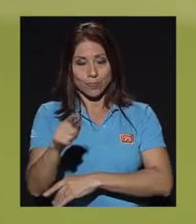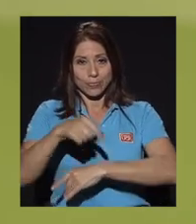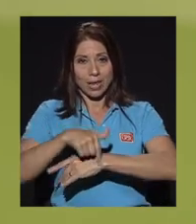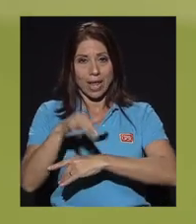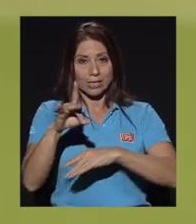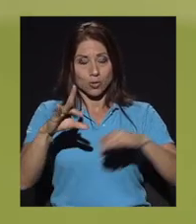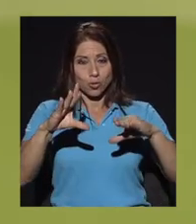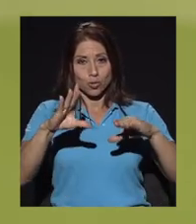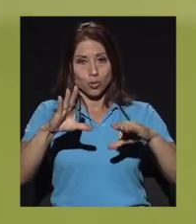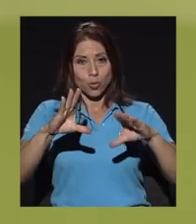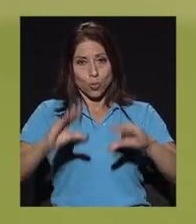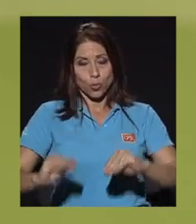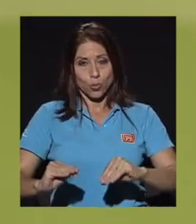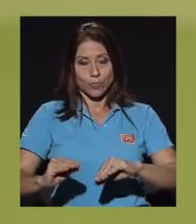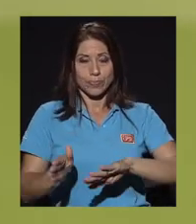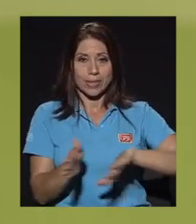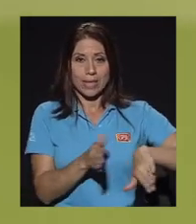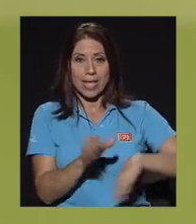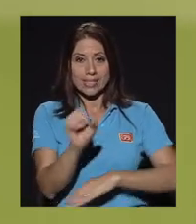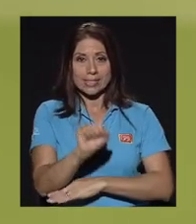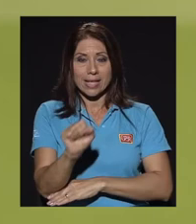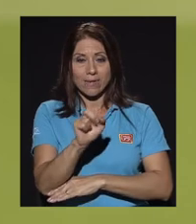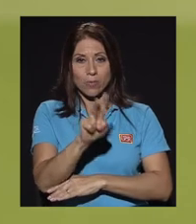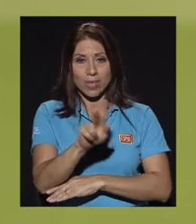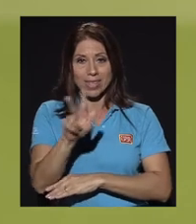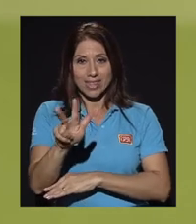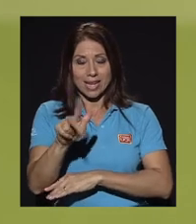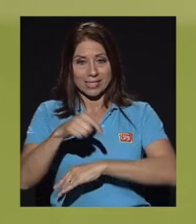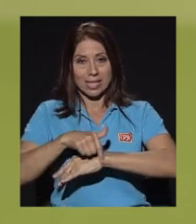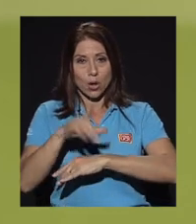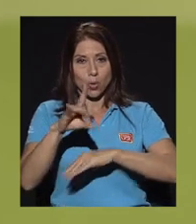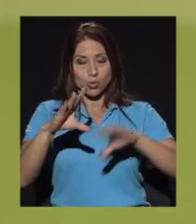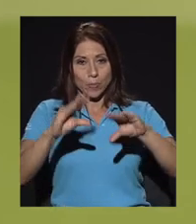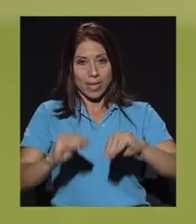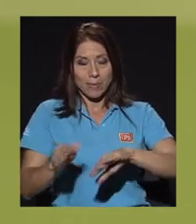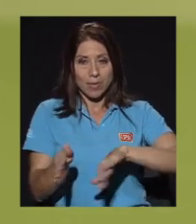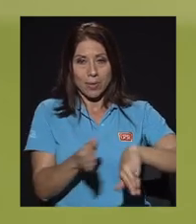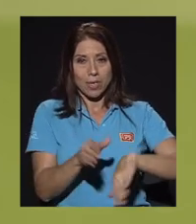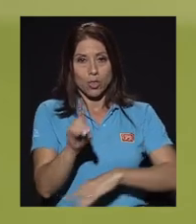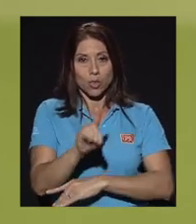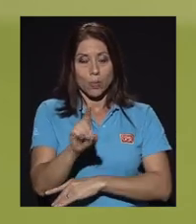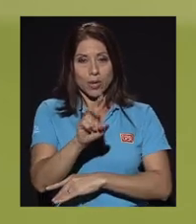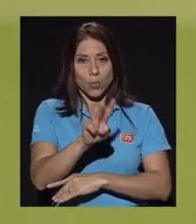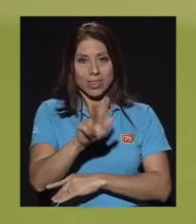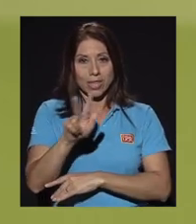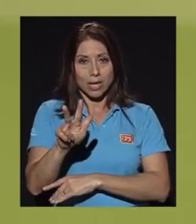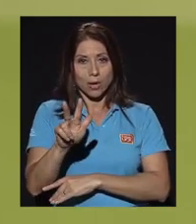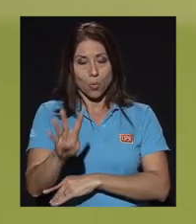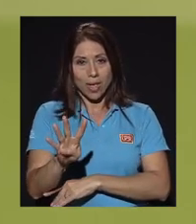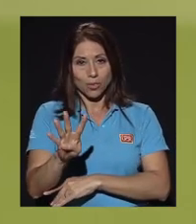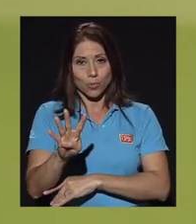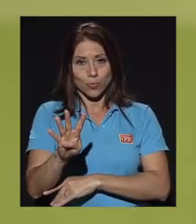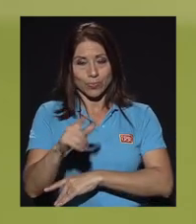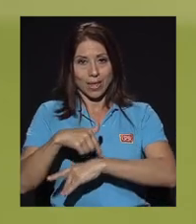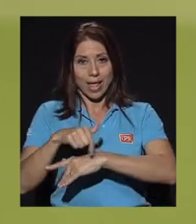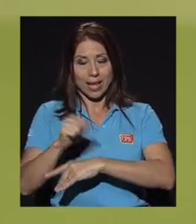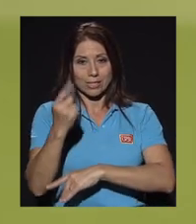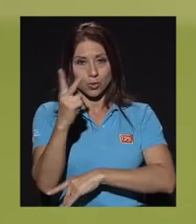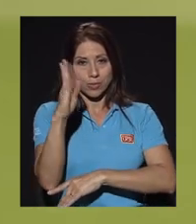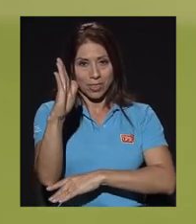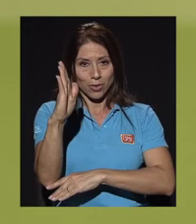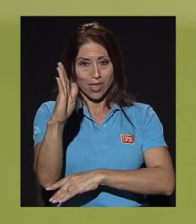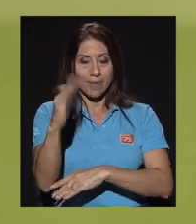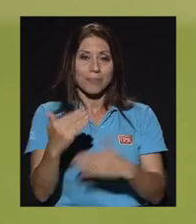8 p.m., el sábado 23 a las 8 p.m. y el domingo 24 a las 12